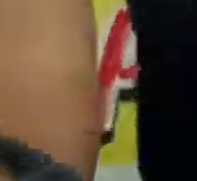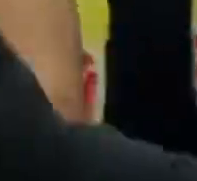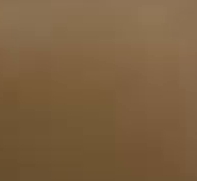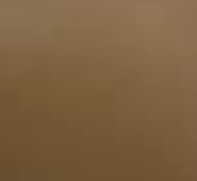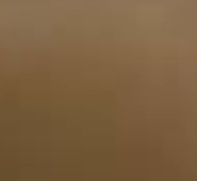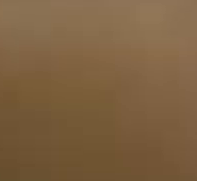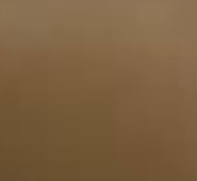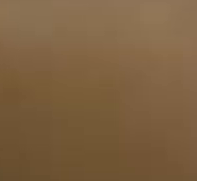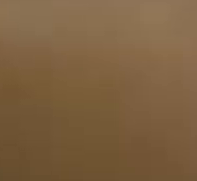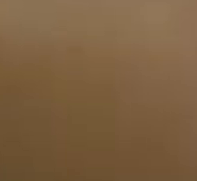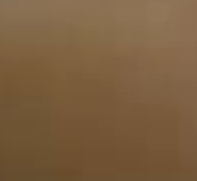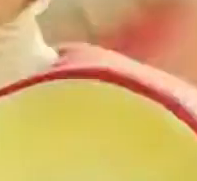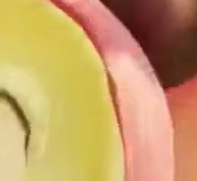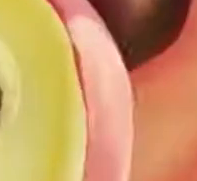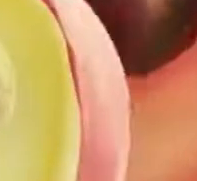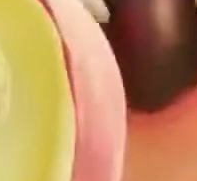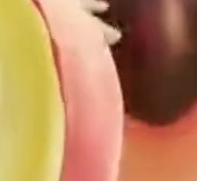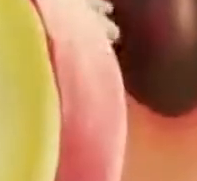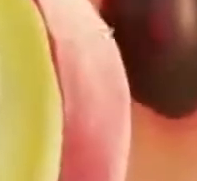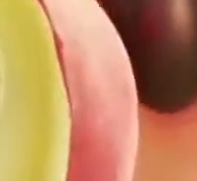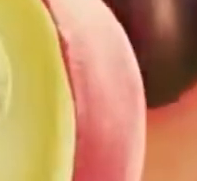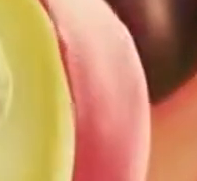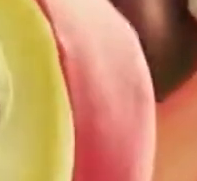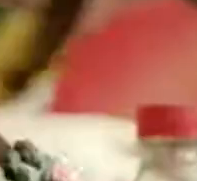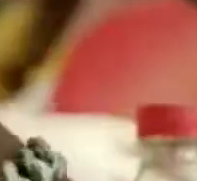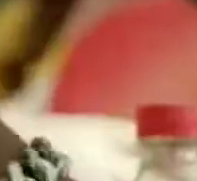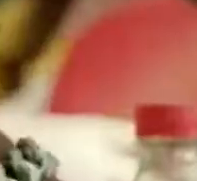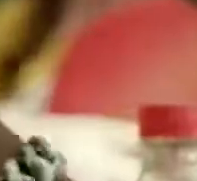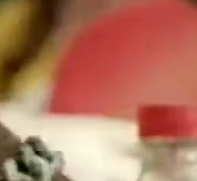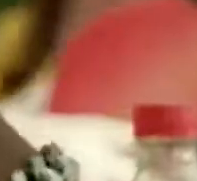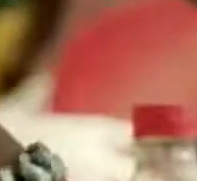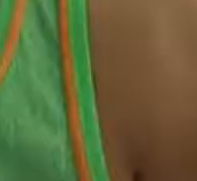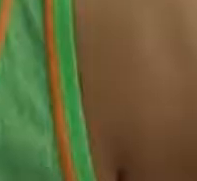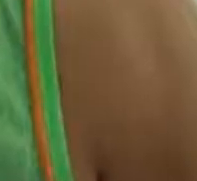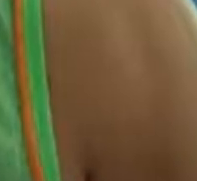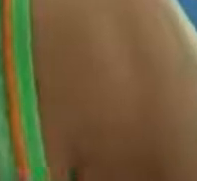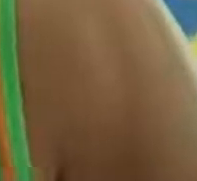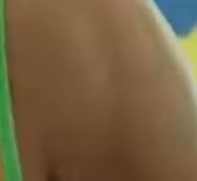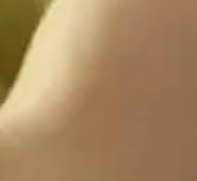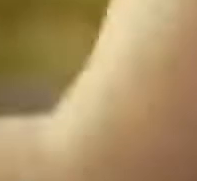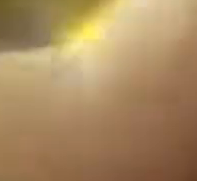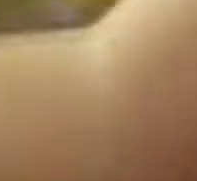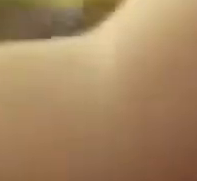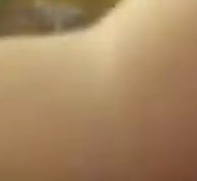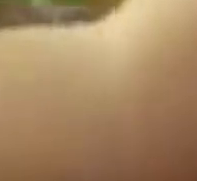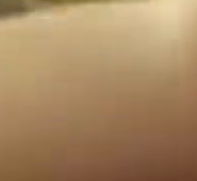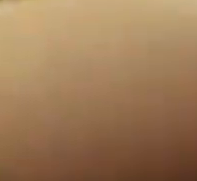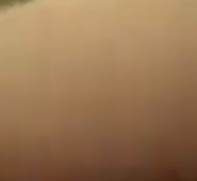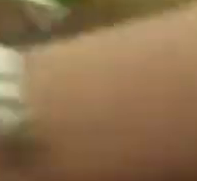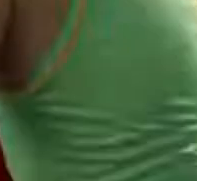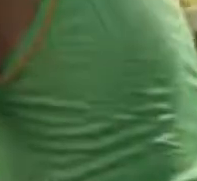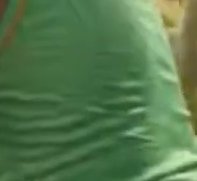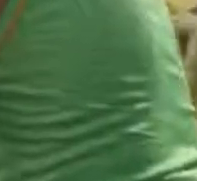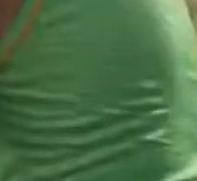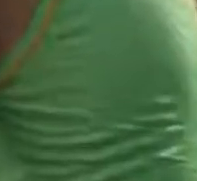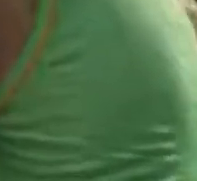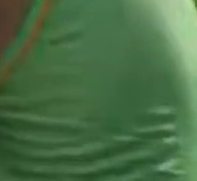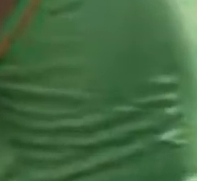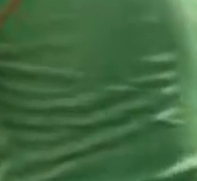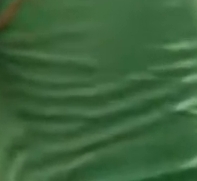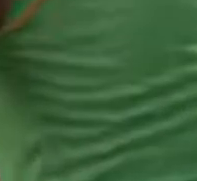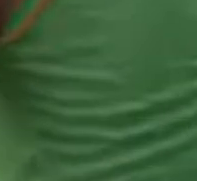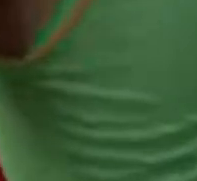salud. ¡Come con nosotros y ponte saludable! Para que seas feliz toda la vida, únete al equipo de la alimentación saludable.